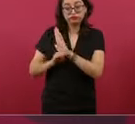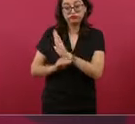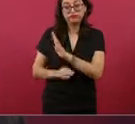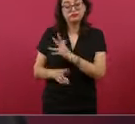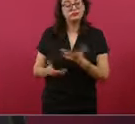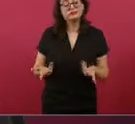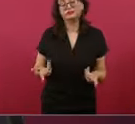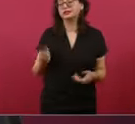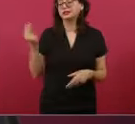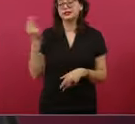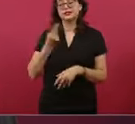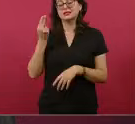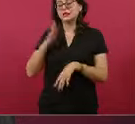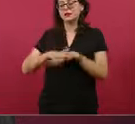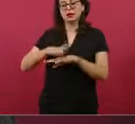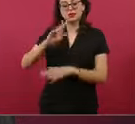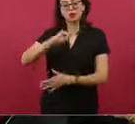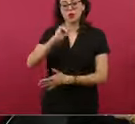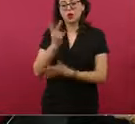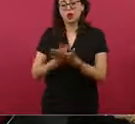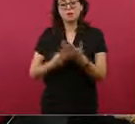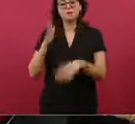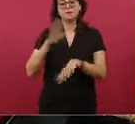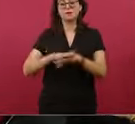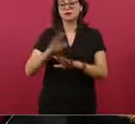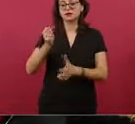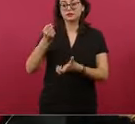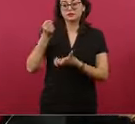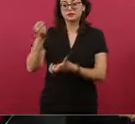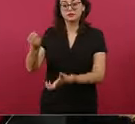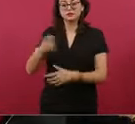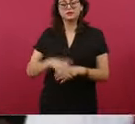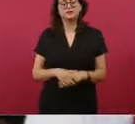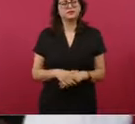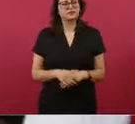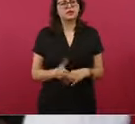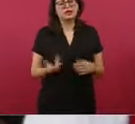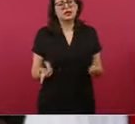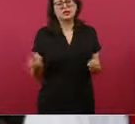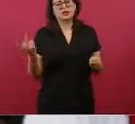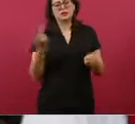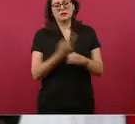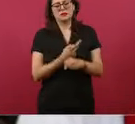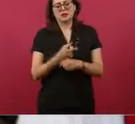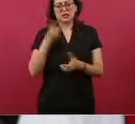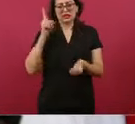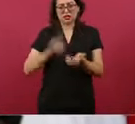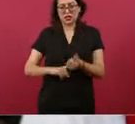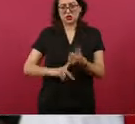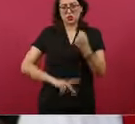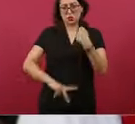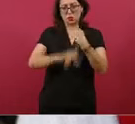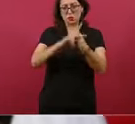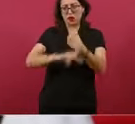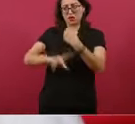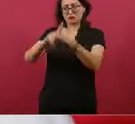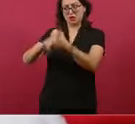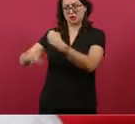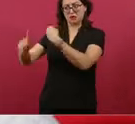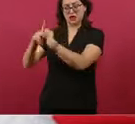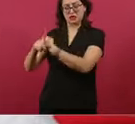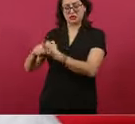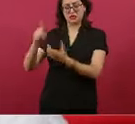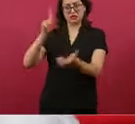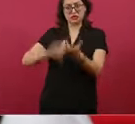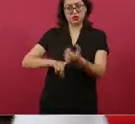más inversión. ¿Y qué pasó con la inversión por parte de los países donde se está aplicando este programa? Ellos, por ejemplo, en el caso de El Salvador,